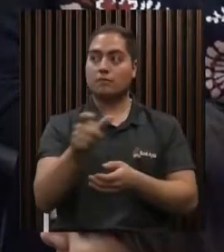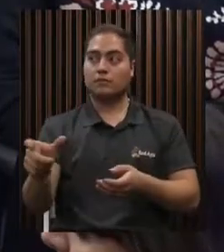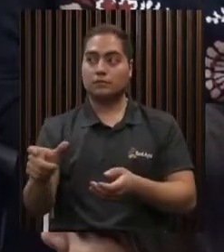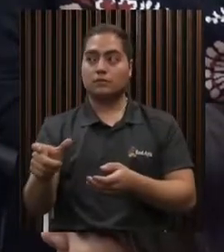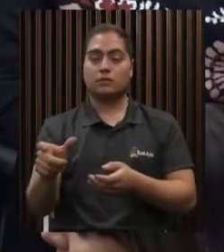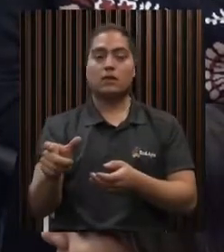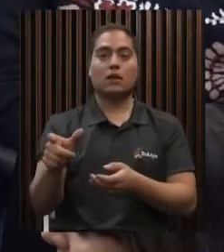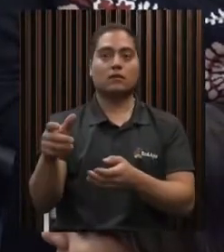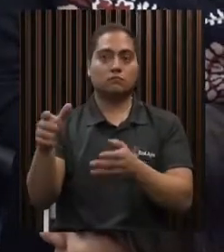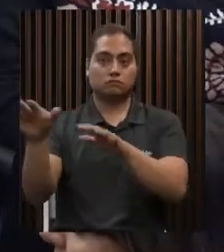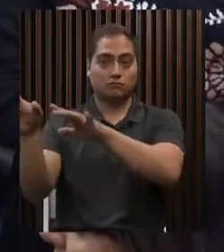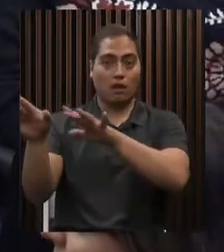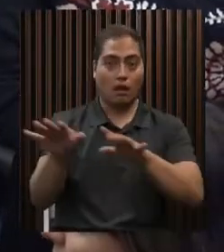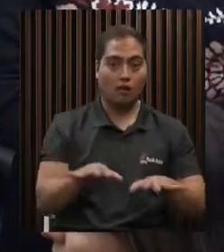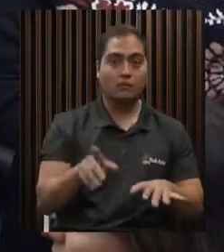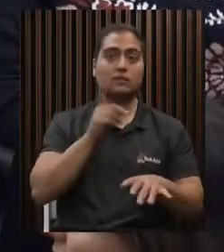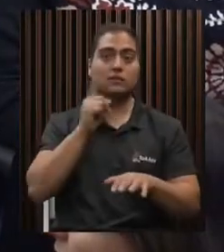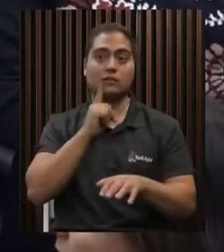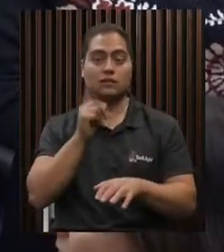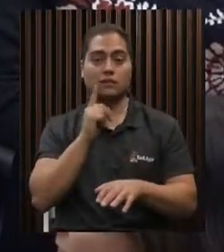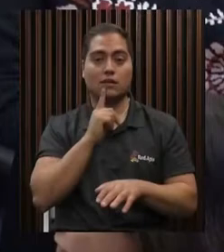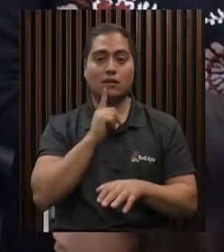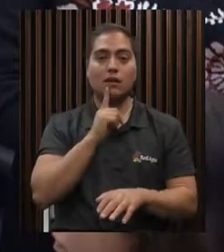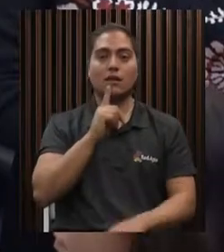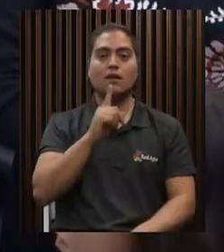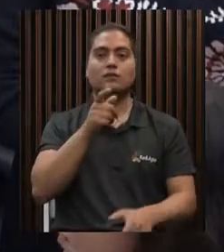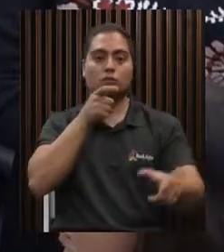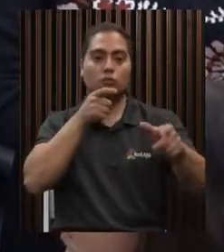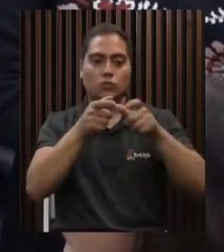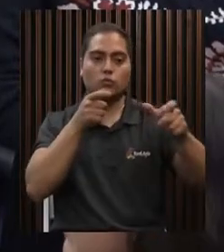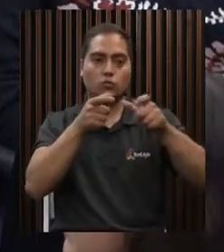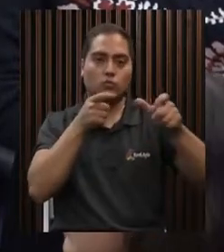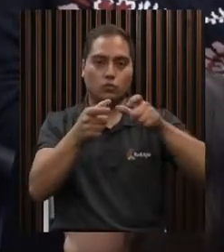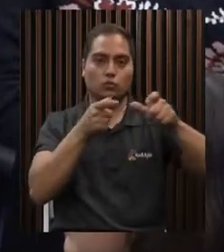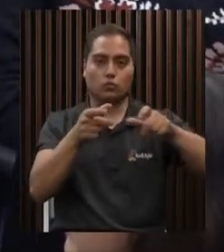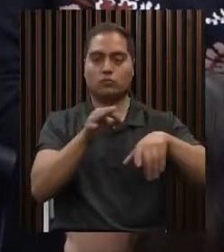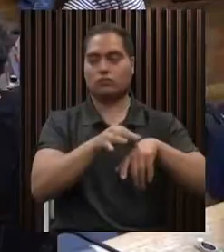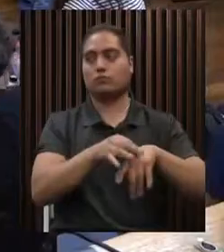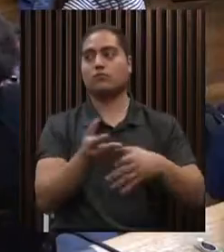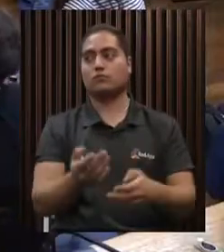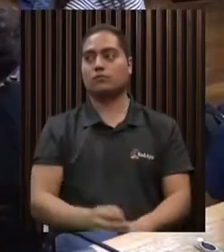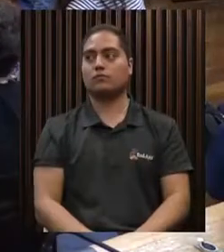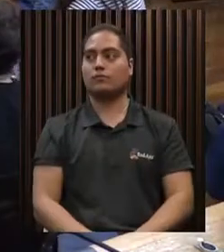Y me interesa mucho ver, digamos, tu work.